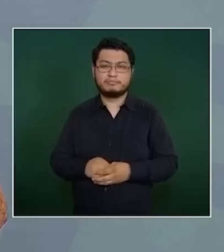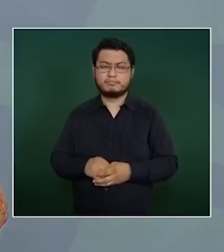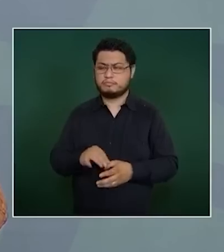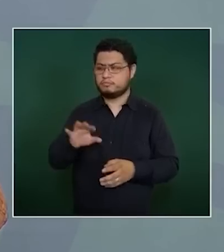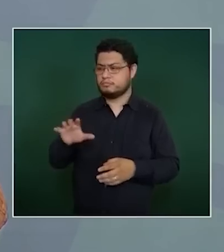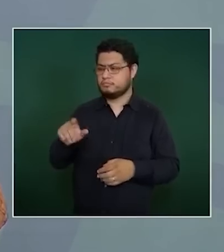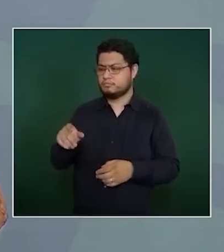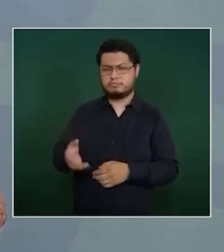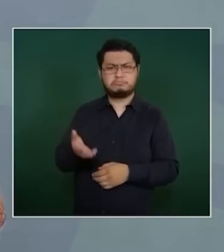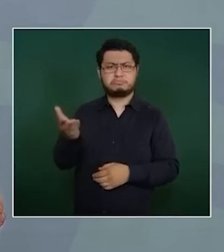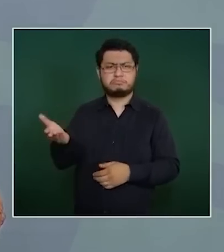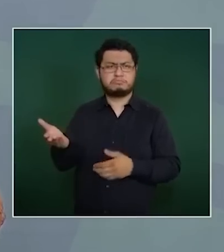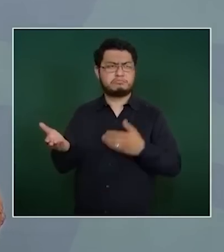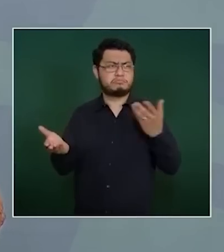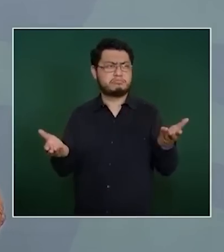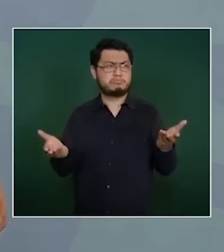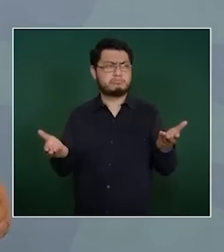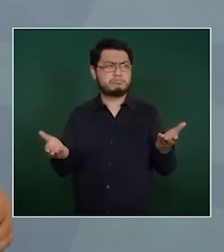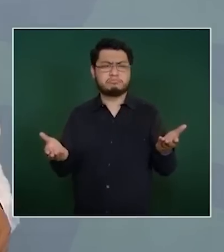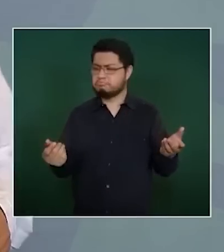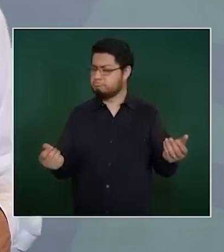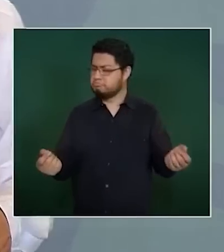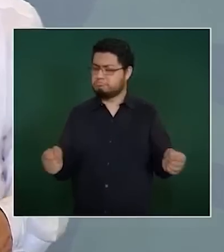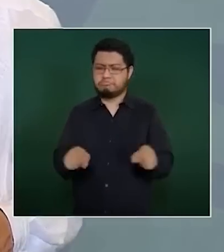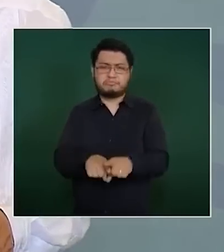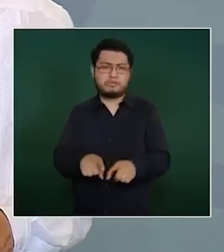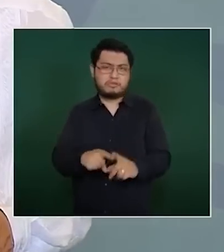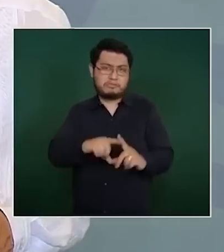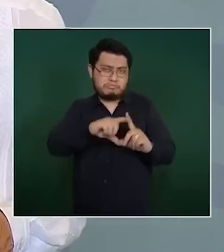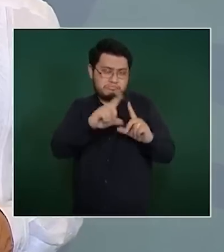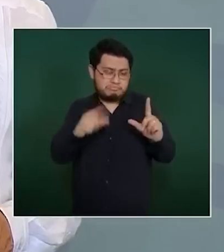reaccionarios también son mexicanos.